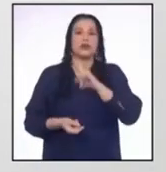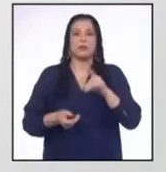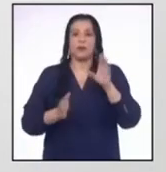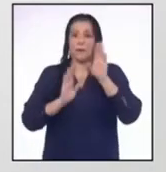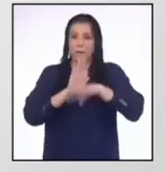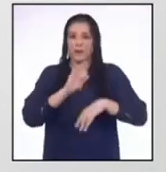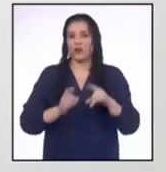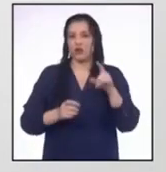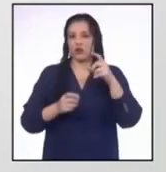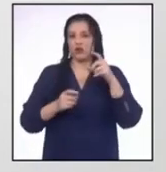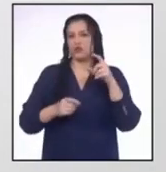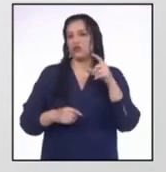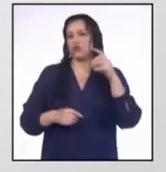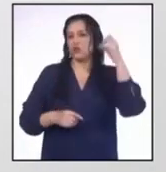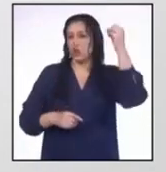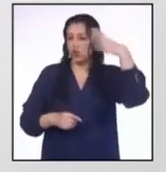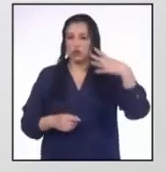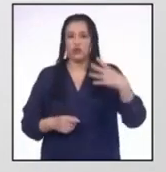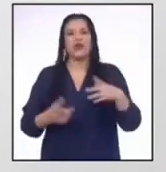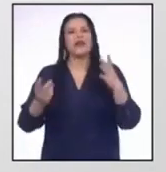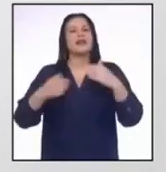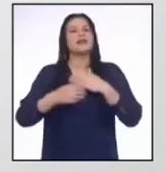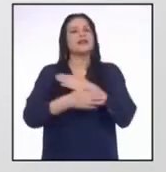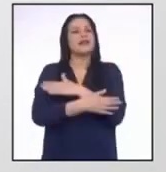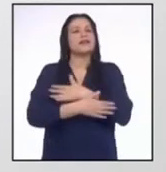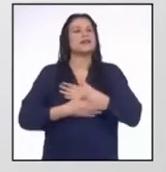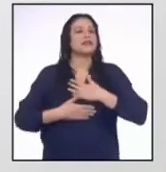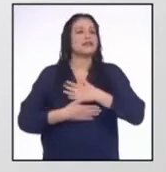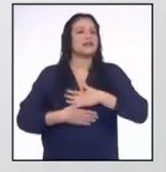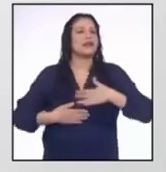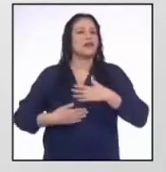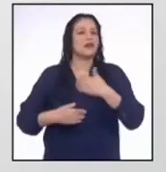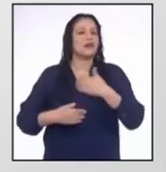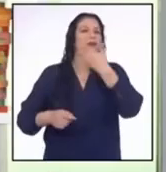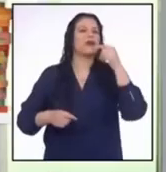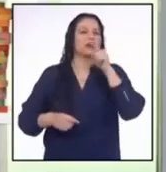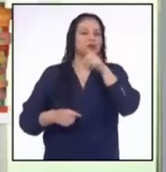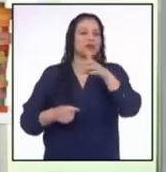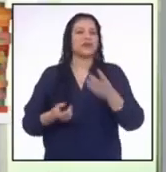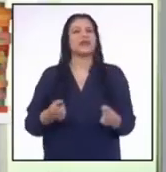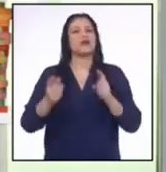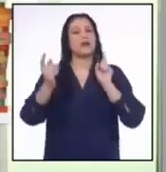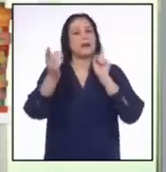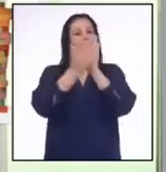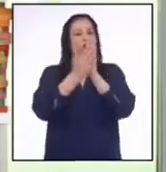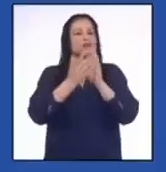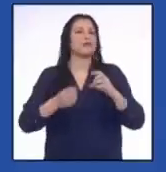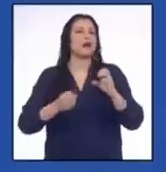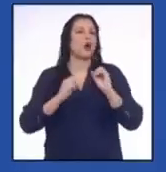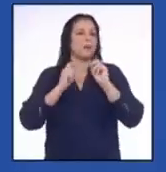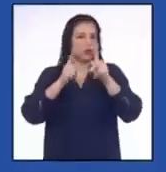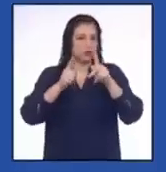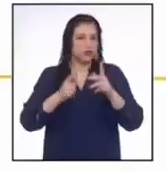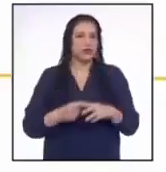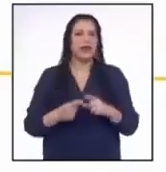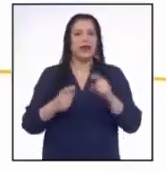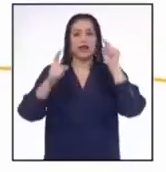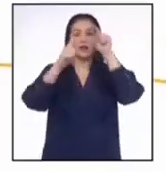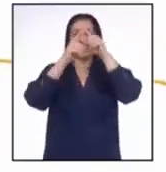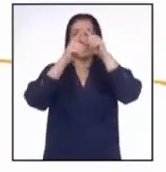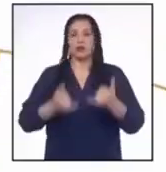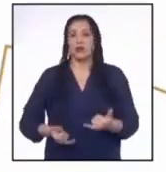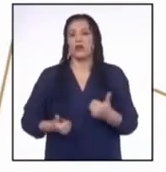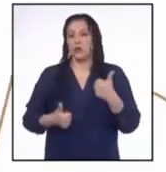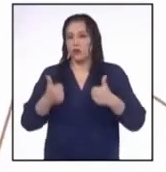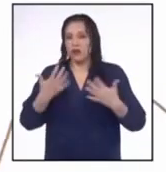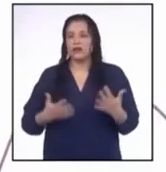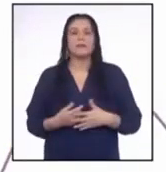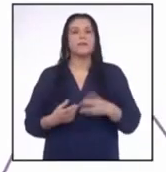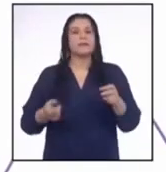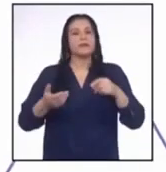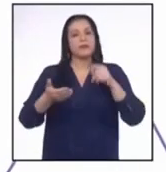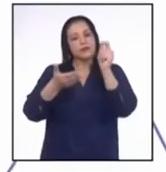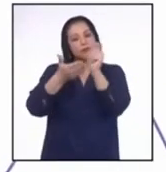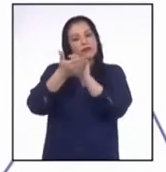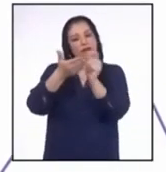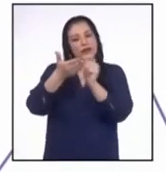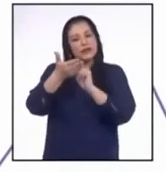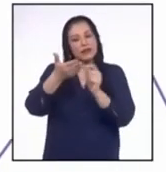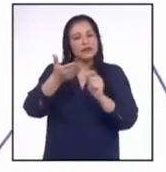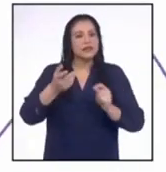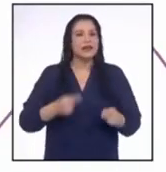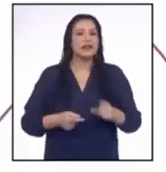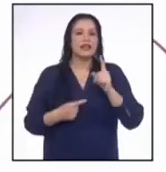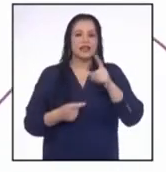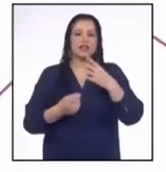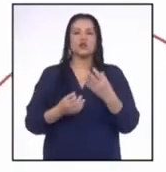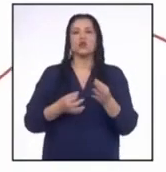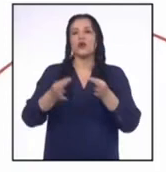Les deseo lo mejor. Hasta una próxima oportunidad. Tu reto de hoy es redactar un texto en el que